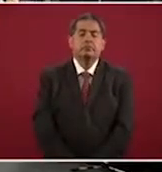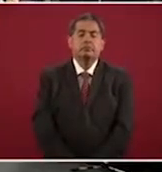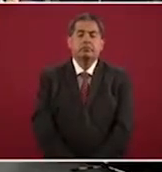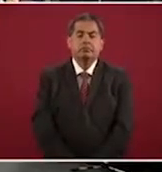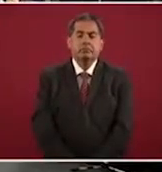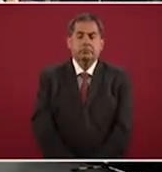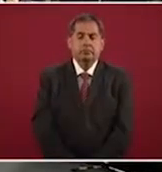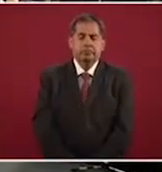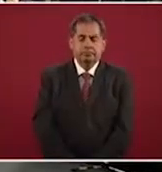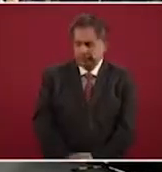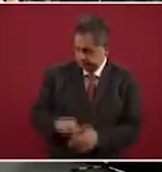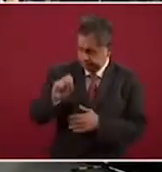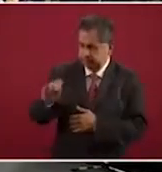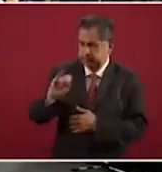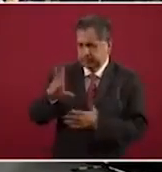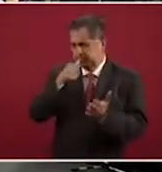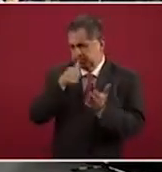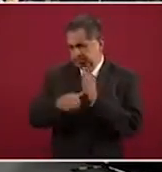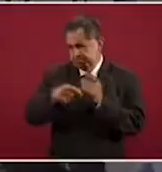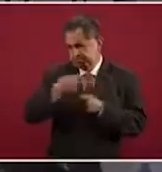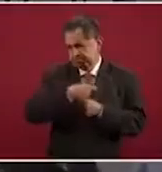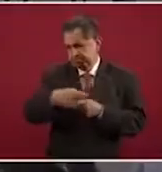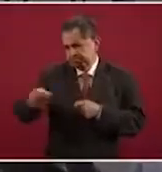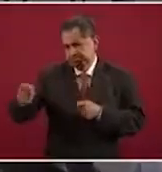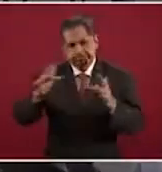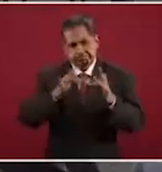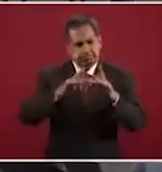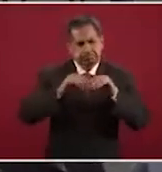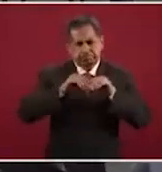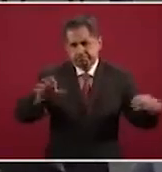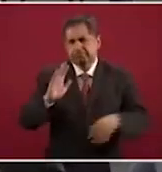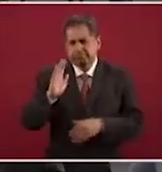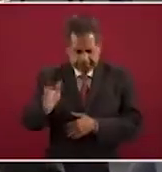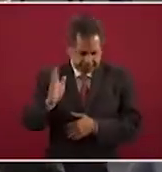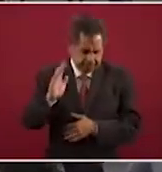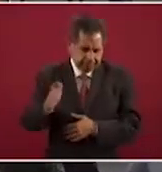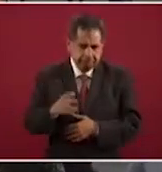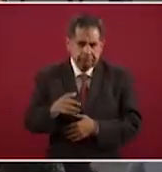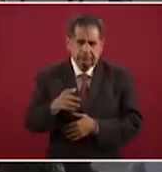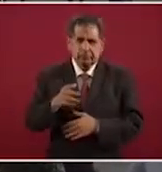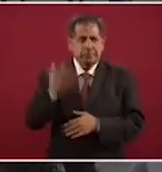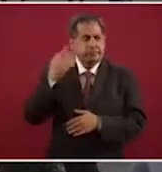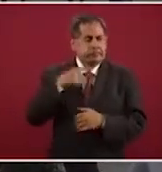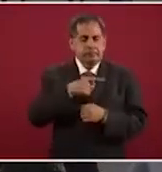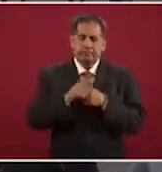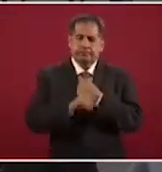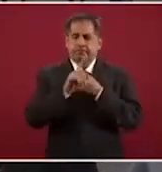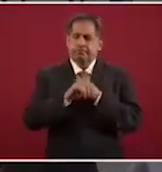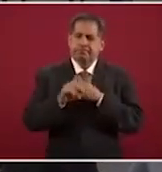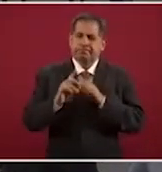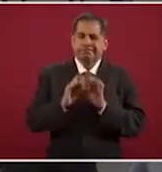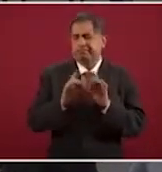Y hemos hecho comunicados desde un principio acerca del problema que se tuvo